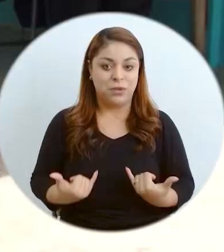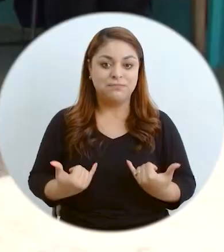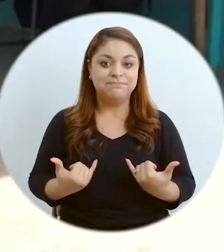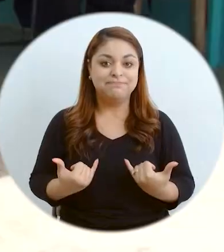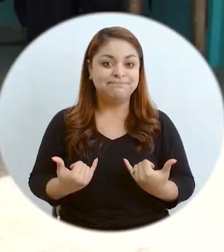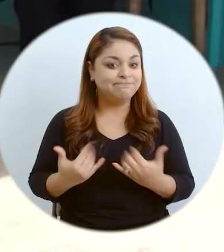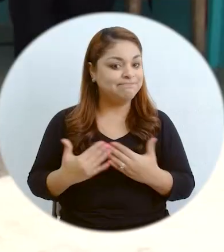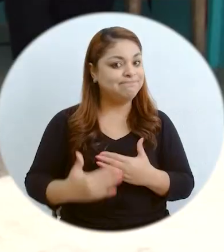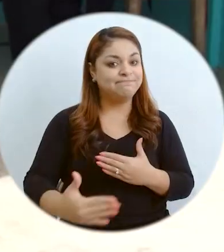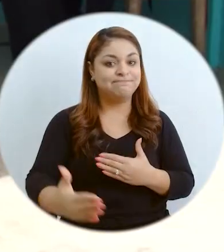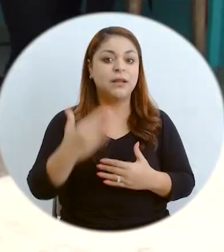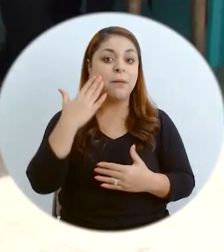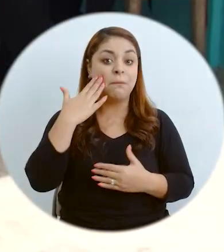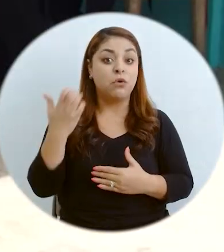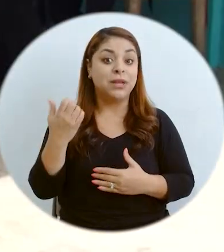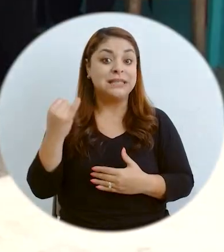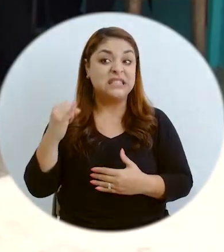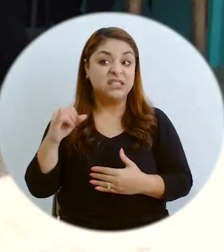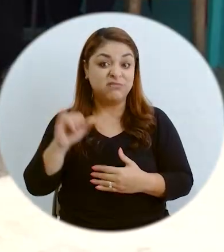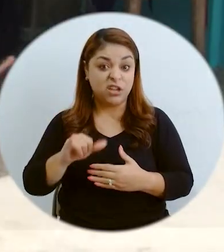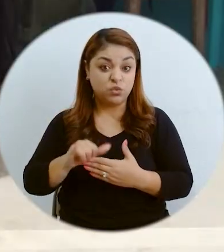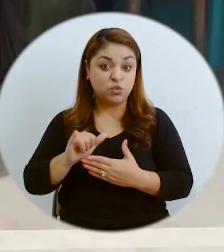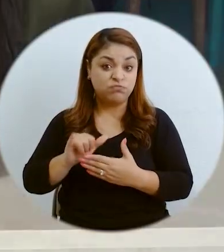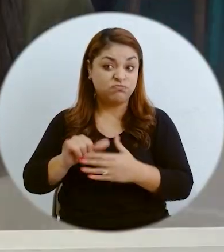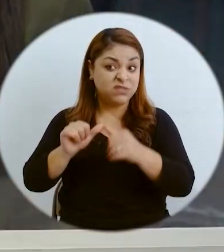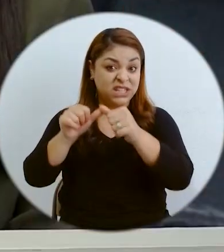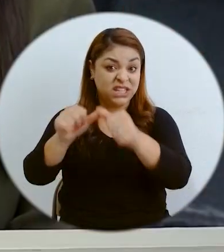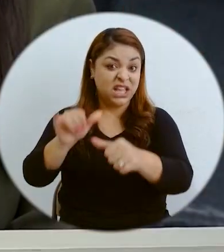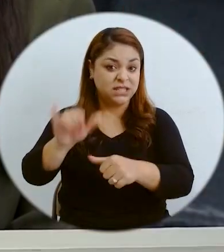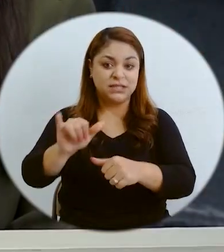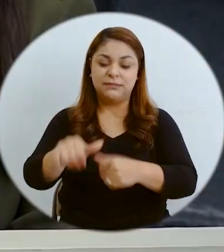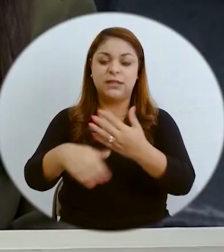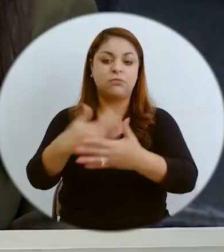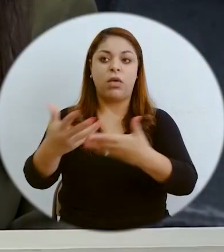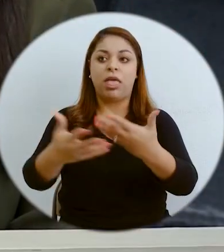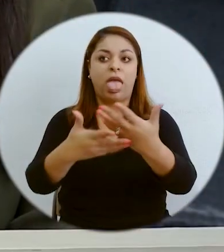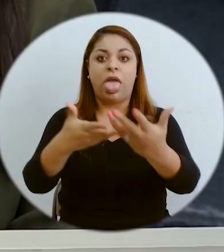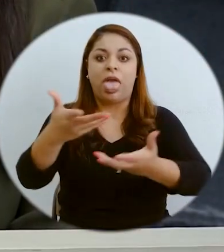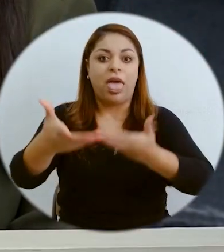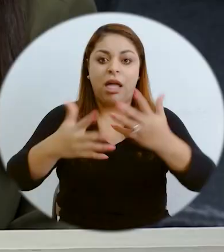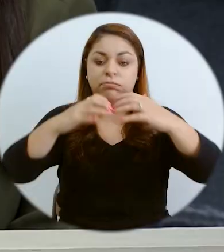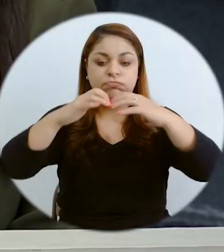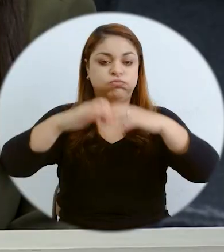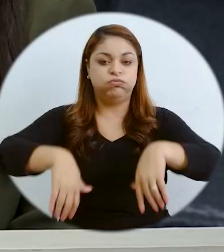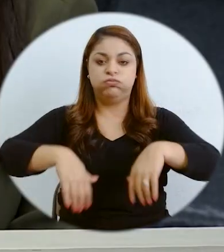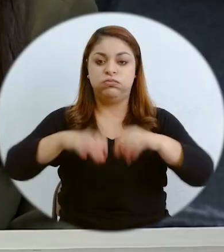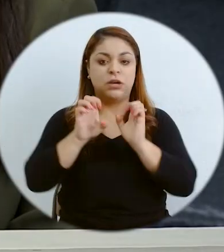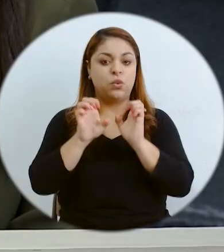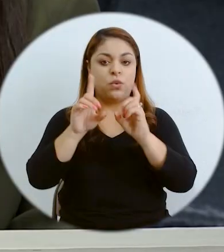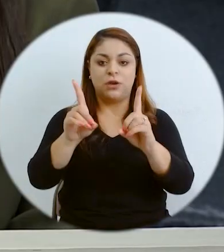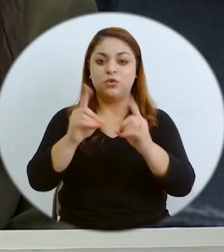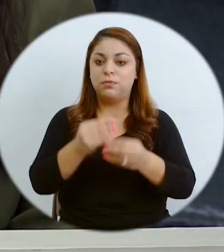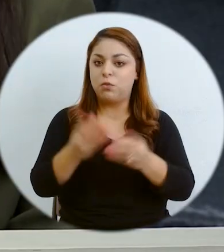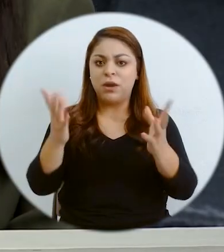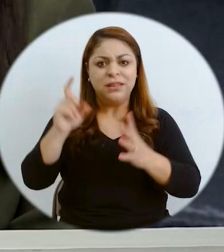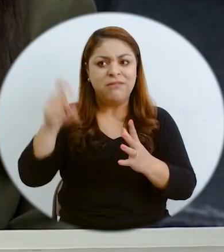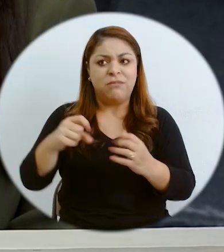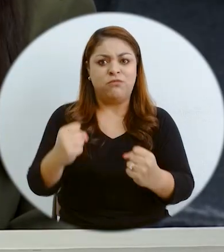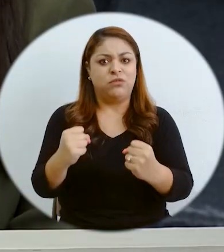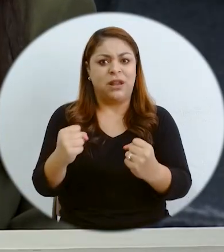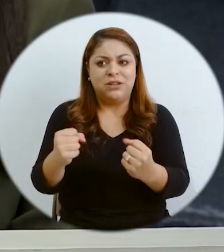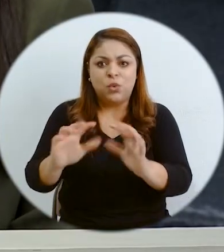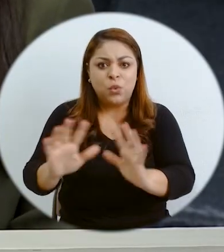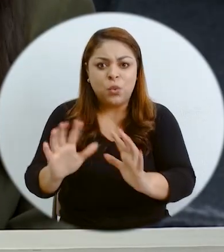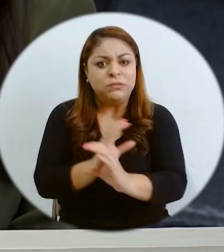ahora, porque si esto sigue así, se nos puede ir de las manos definitivamente la educación pública, y tenemos que